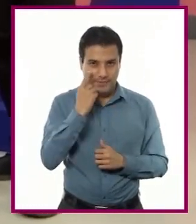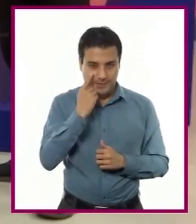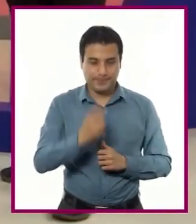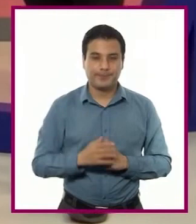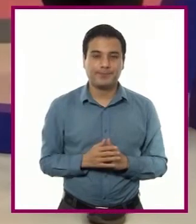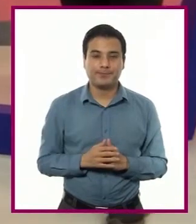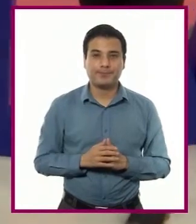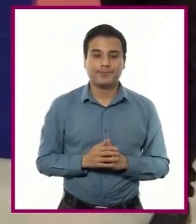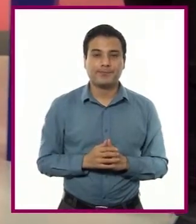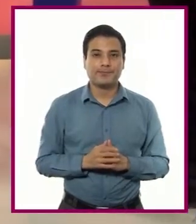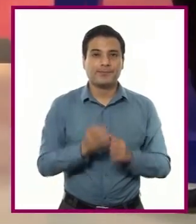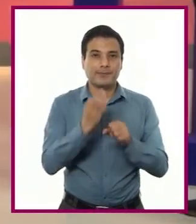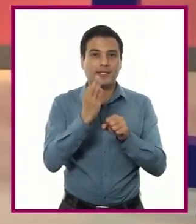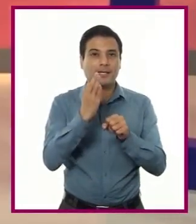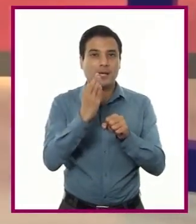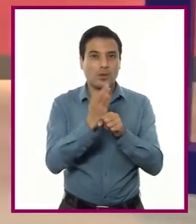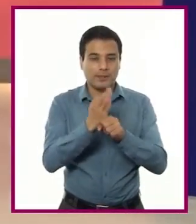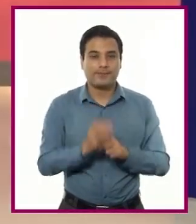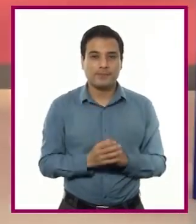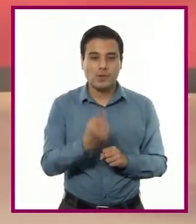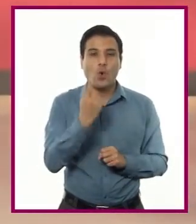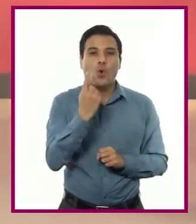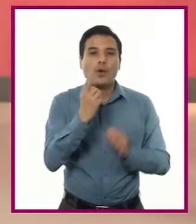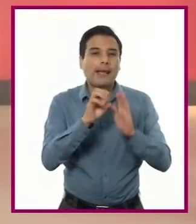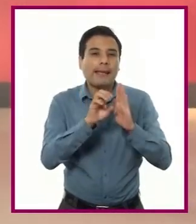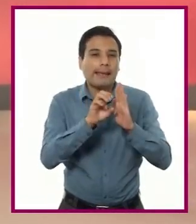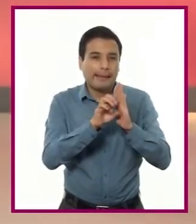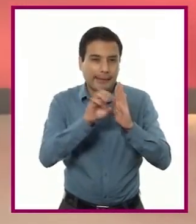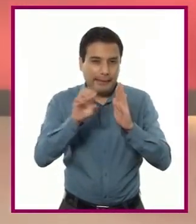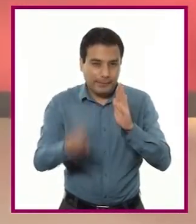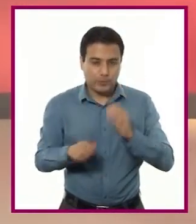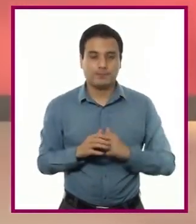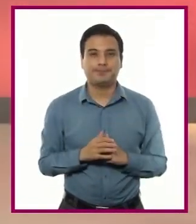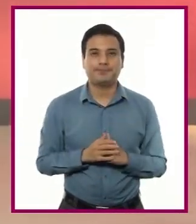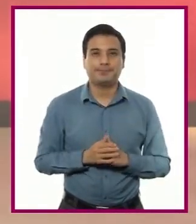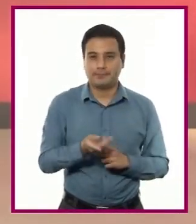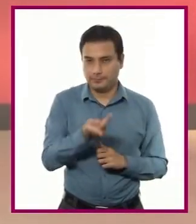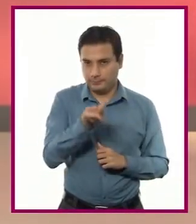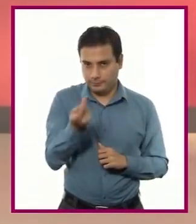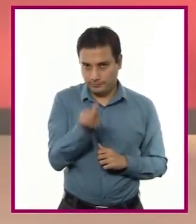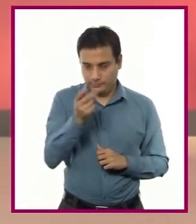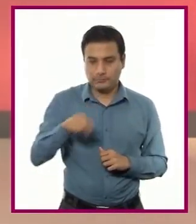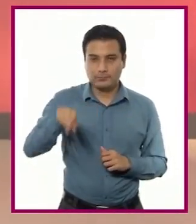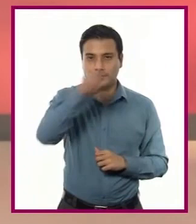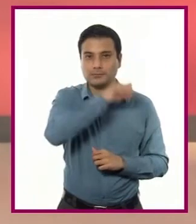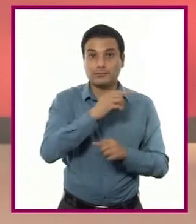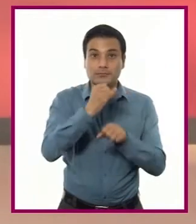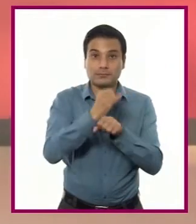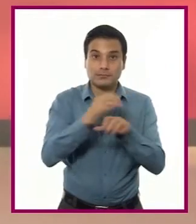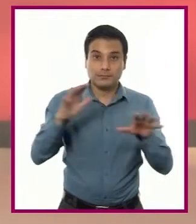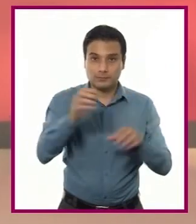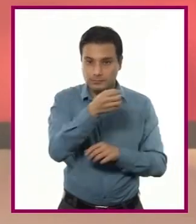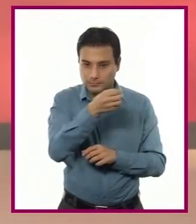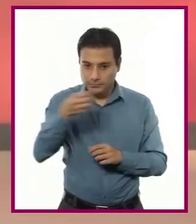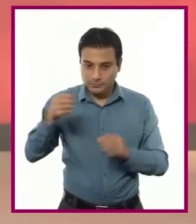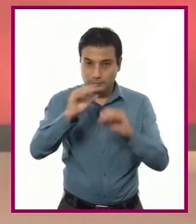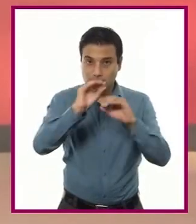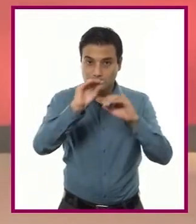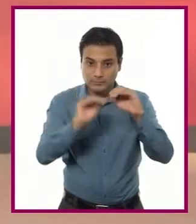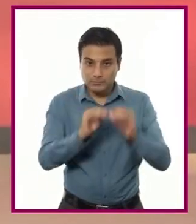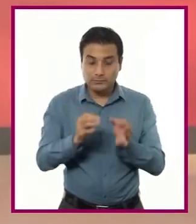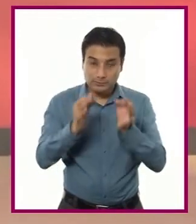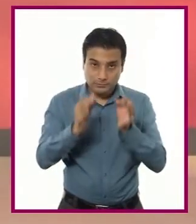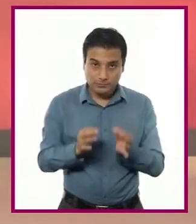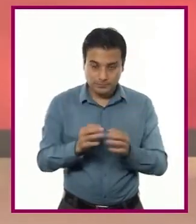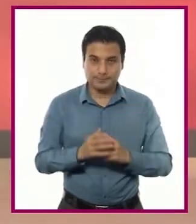anterior, hagamos el ejemplo de un reactivo en el que nos piden jerarquizar la información. Veamos. Elige